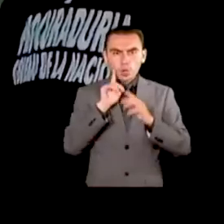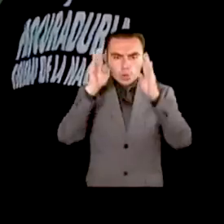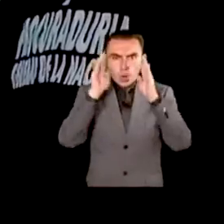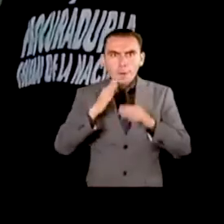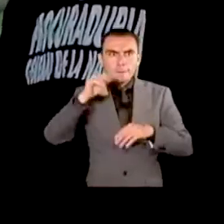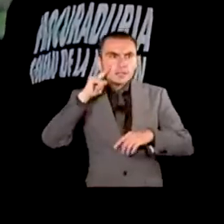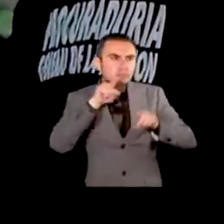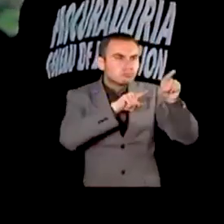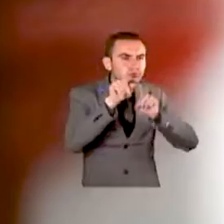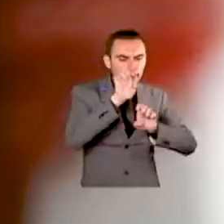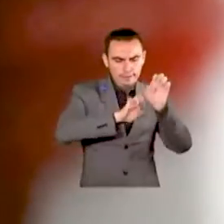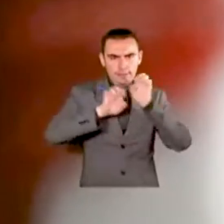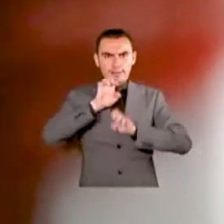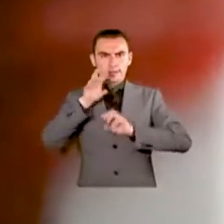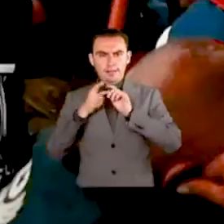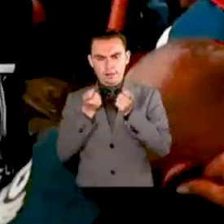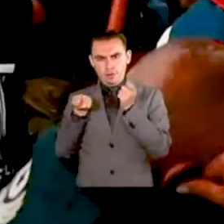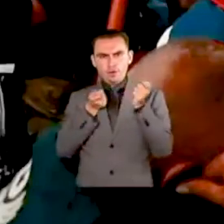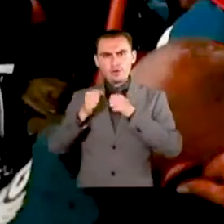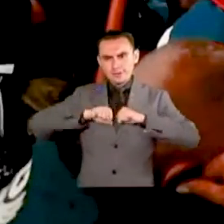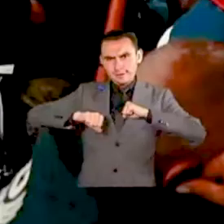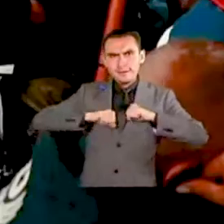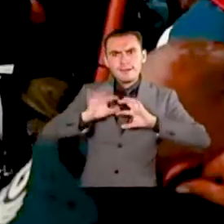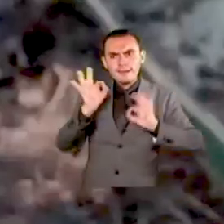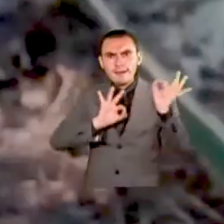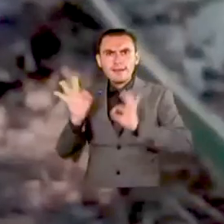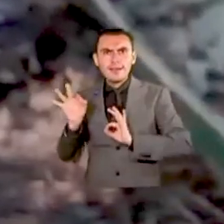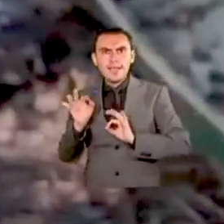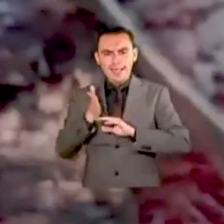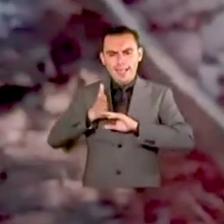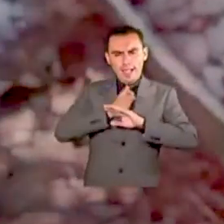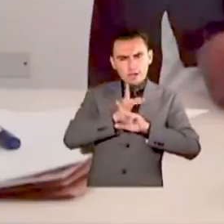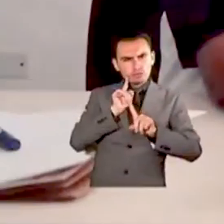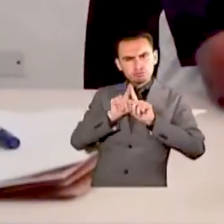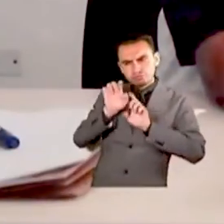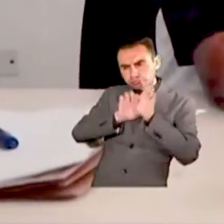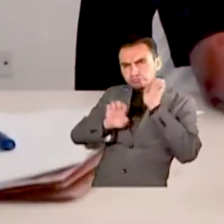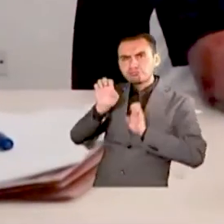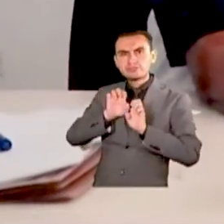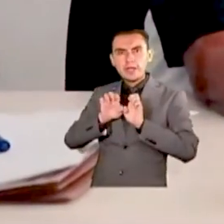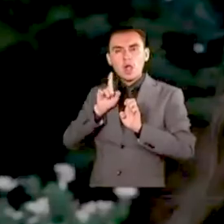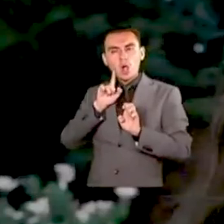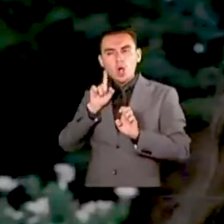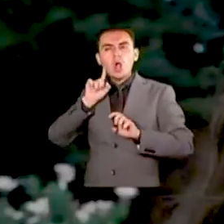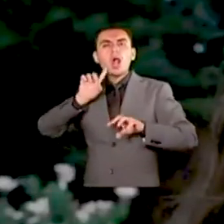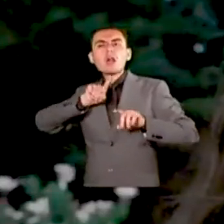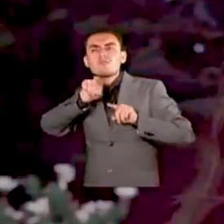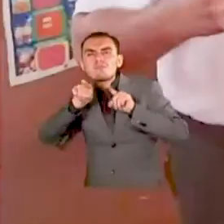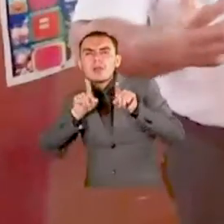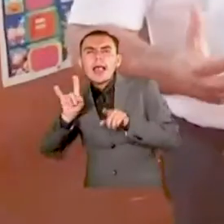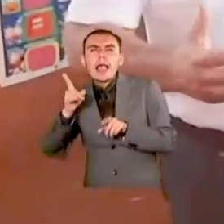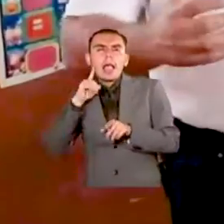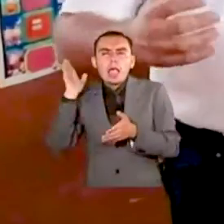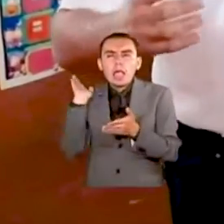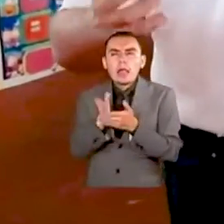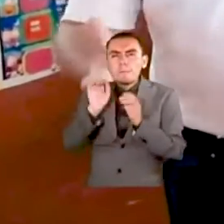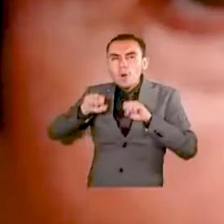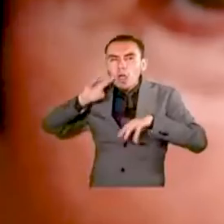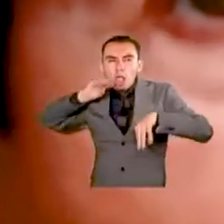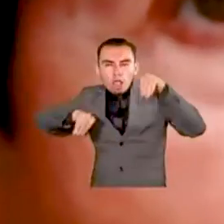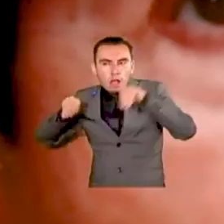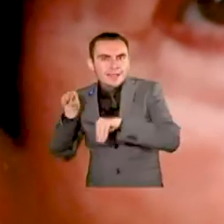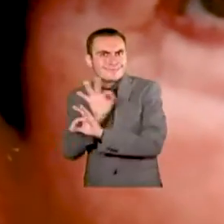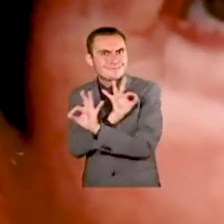fines preventivos y de control de gestión, buscando anticiparse, evitar o mitigar la ocurrencia de hechos que afecten